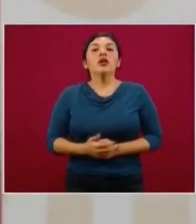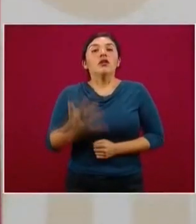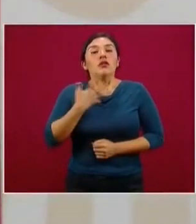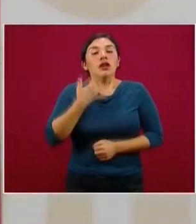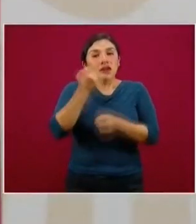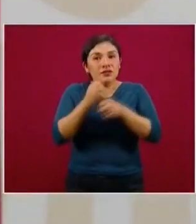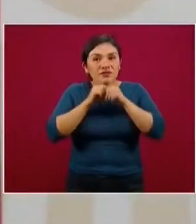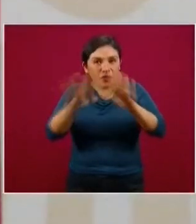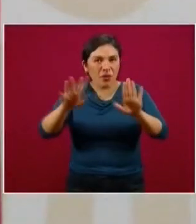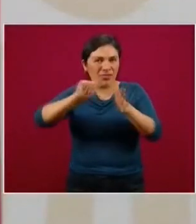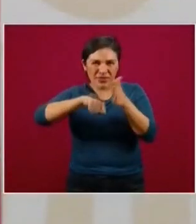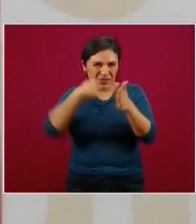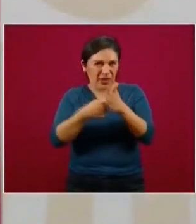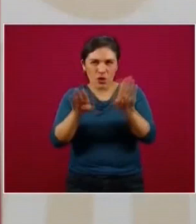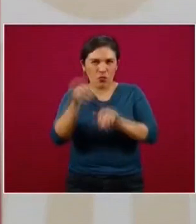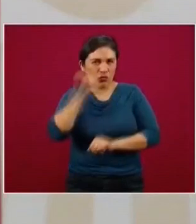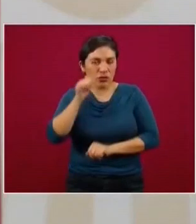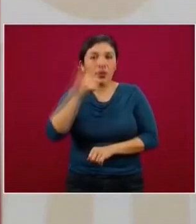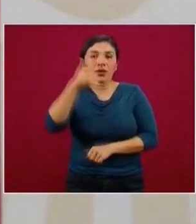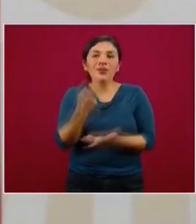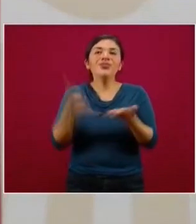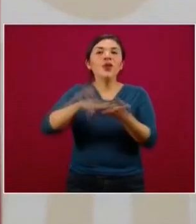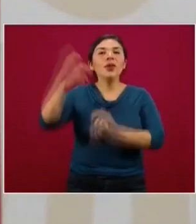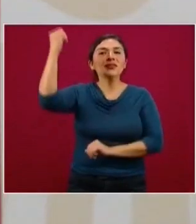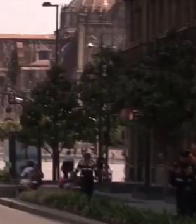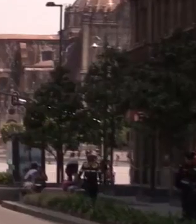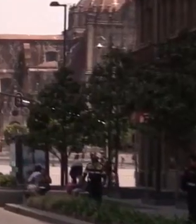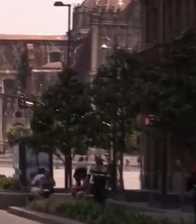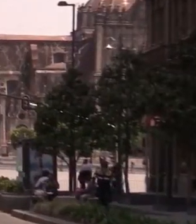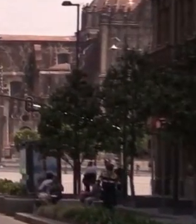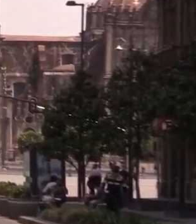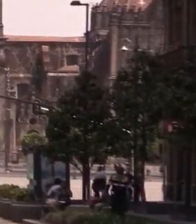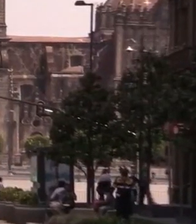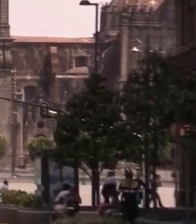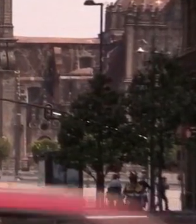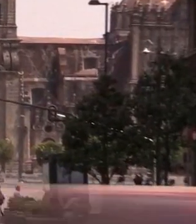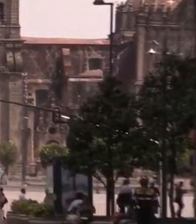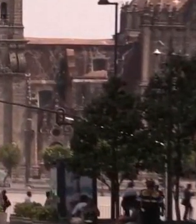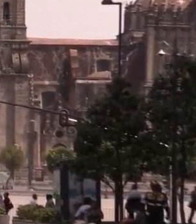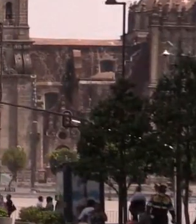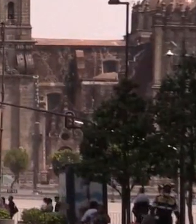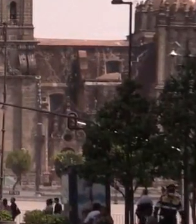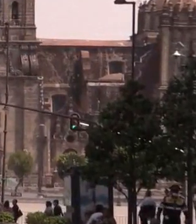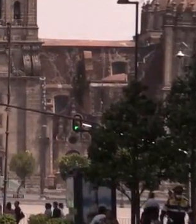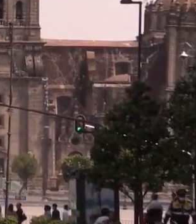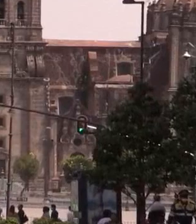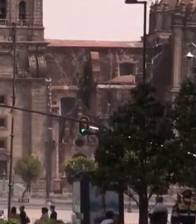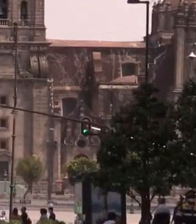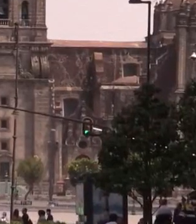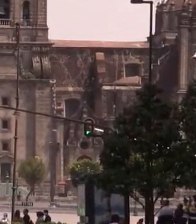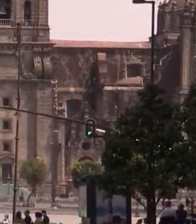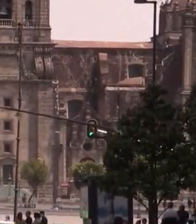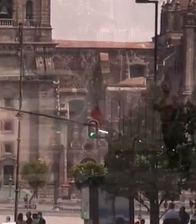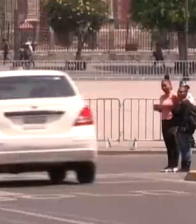170 mil contagios acumulados desde que se declaró la pandemia a finales de febrero pasado además actualmente existen